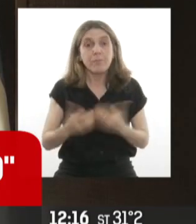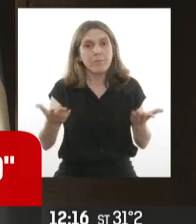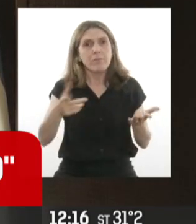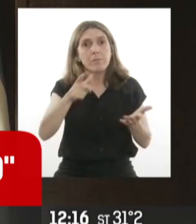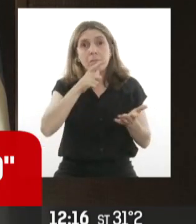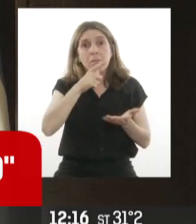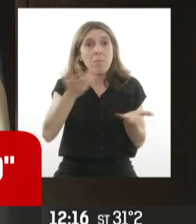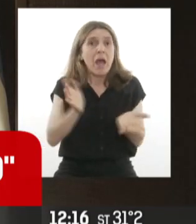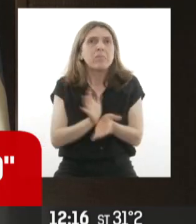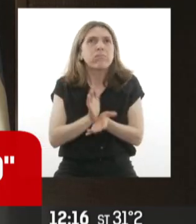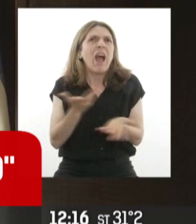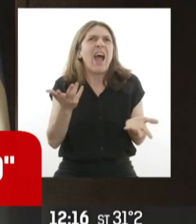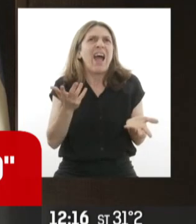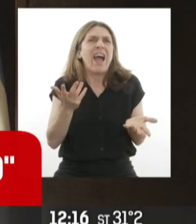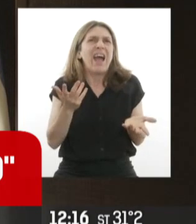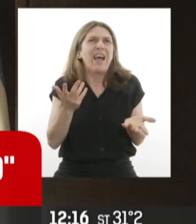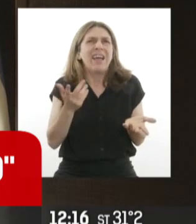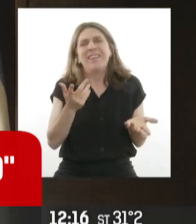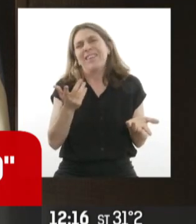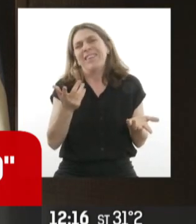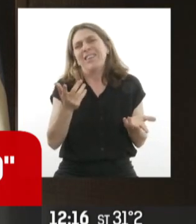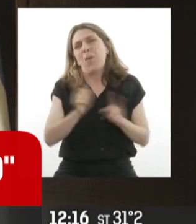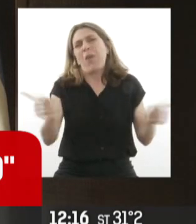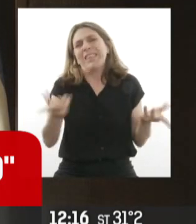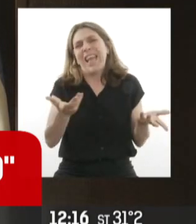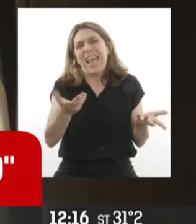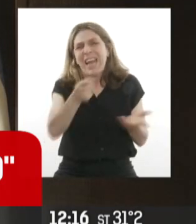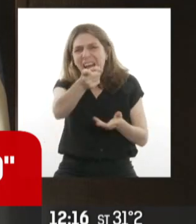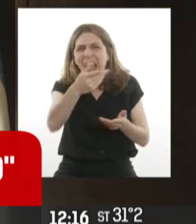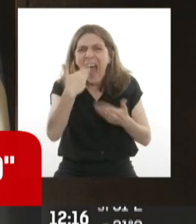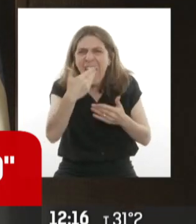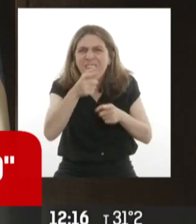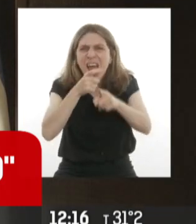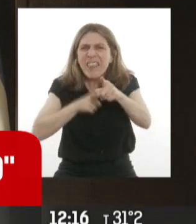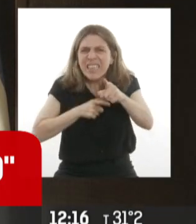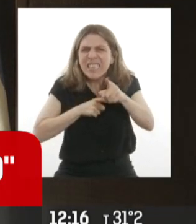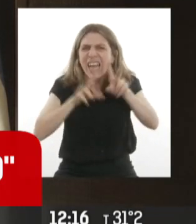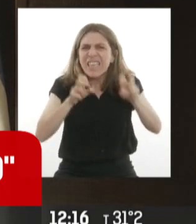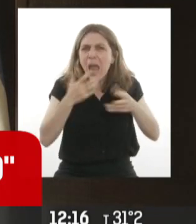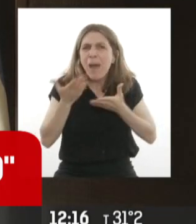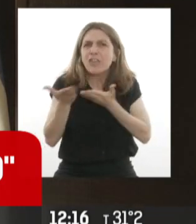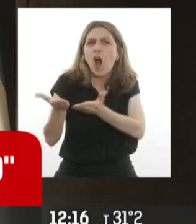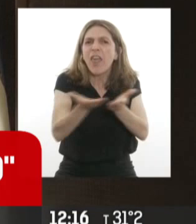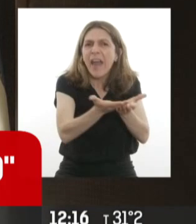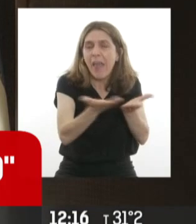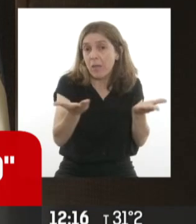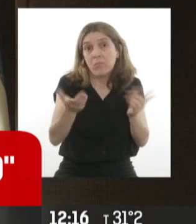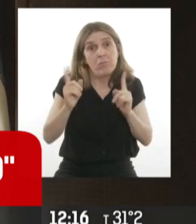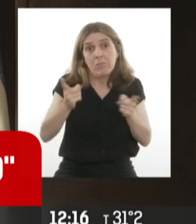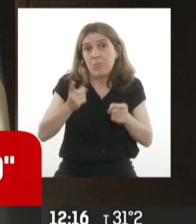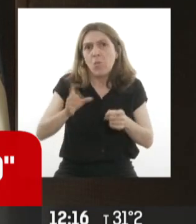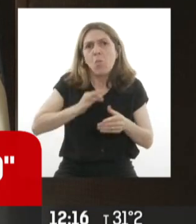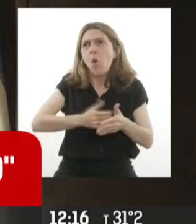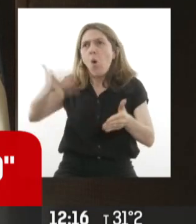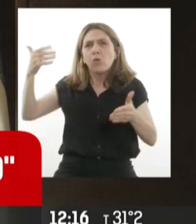Parece mentira que estemos hablando de estas cosas, pero en verdad debemos hablarla porque hace mucho tiempo que